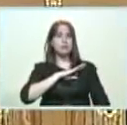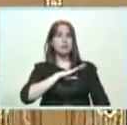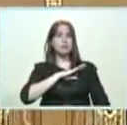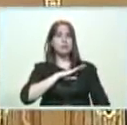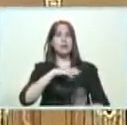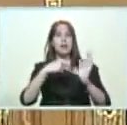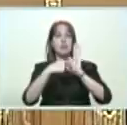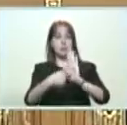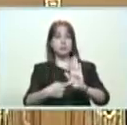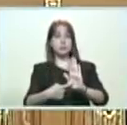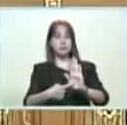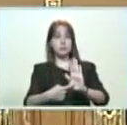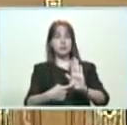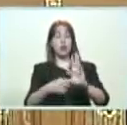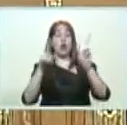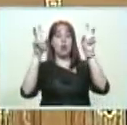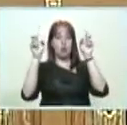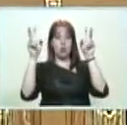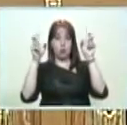presentar lo nuevo,